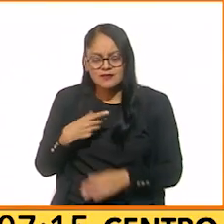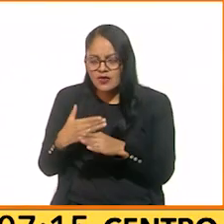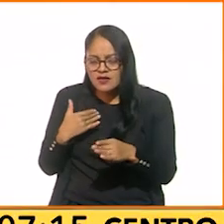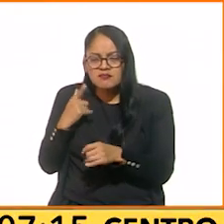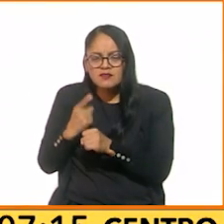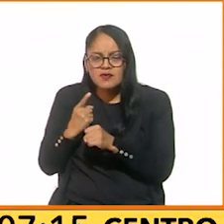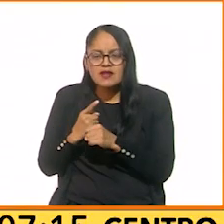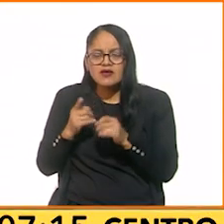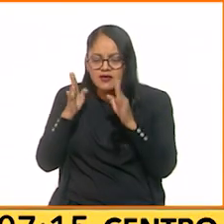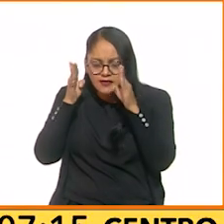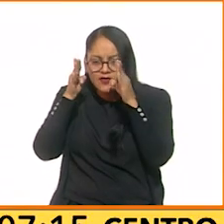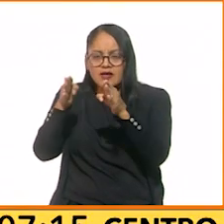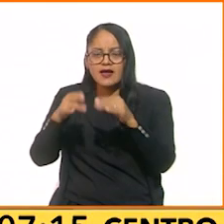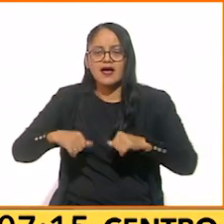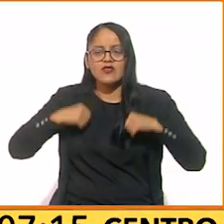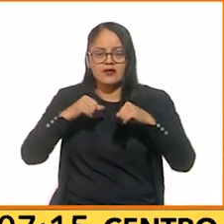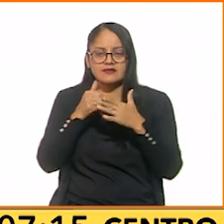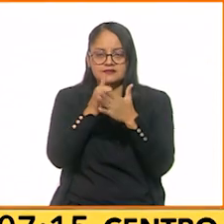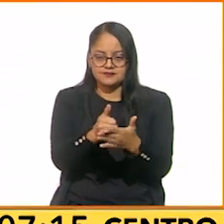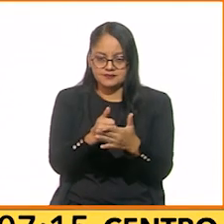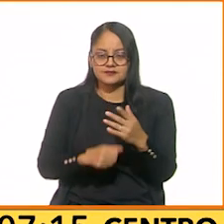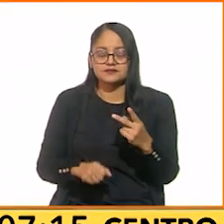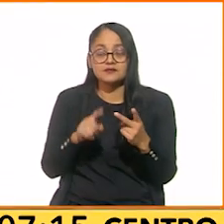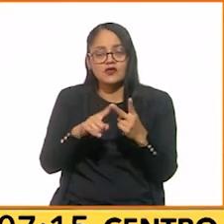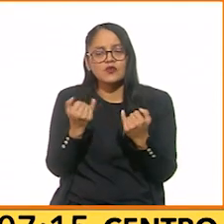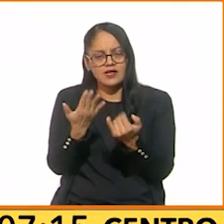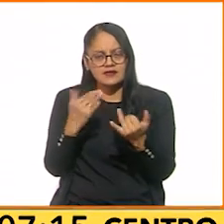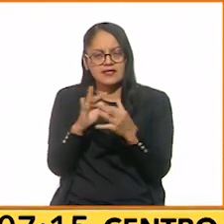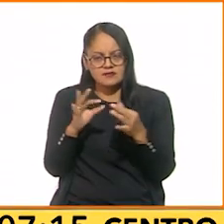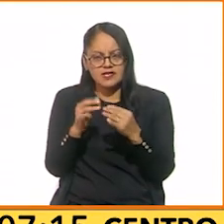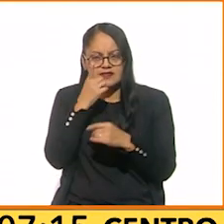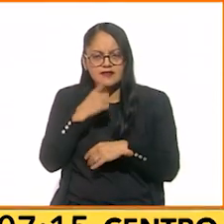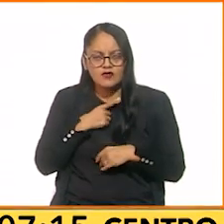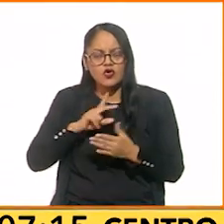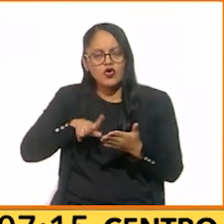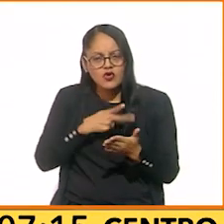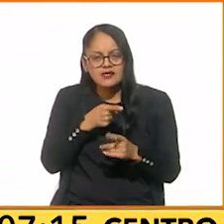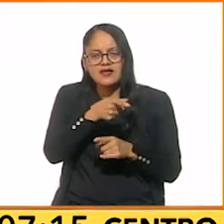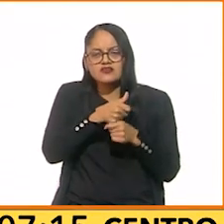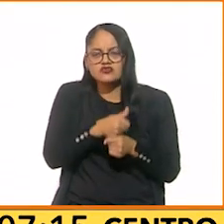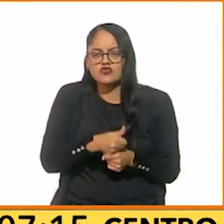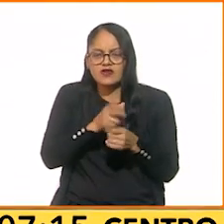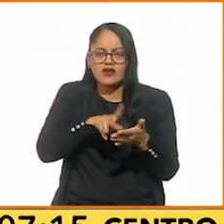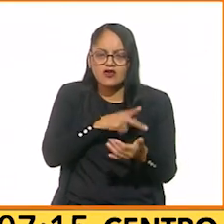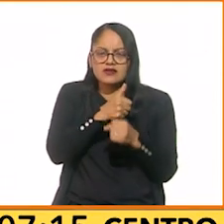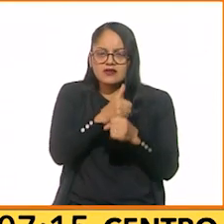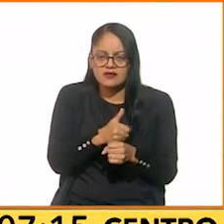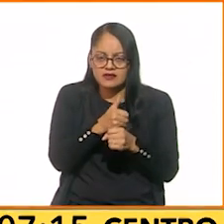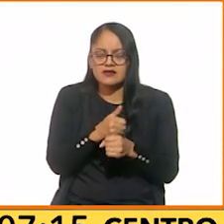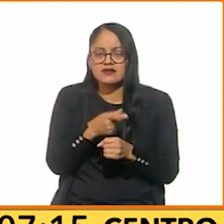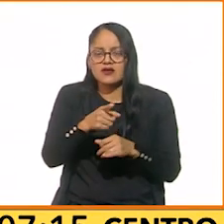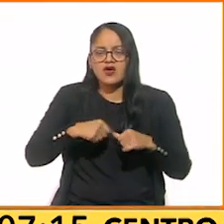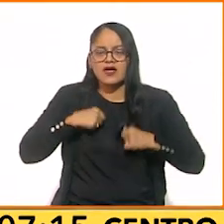con especial énfasis en las adolescencias, y también que nos hables un poco de esta revictimización que se hace de